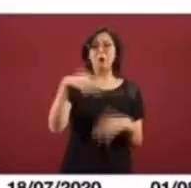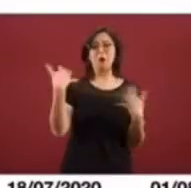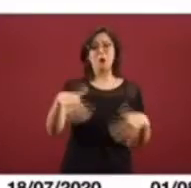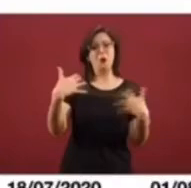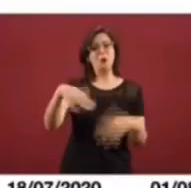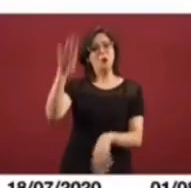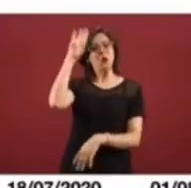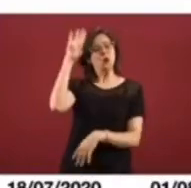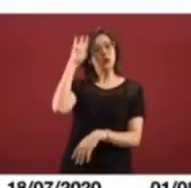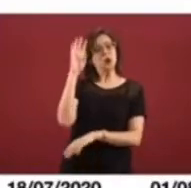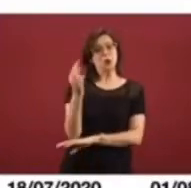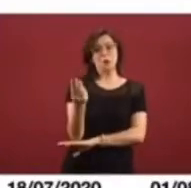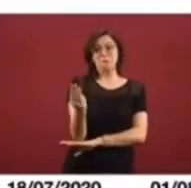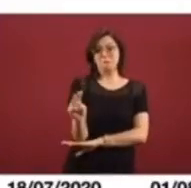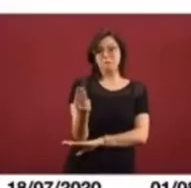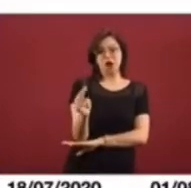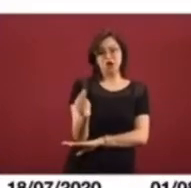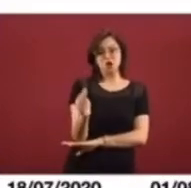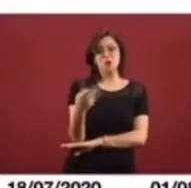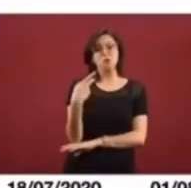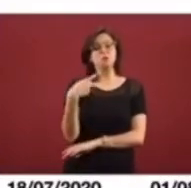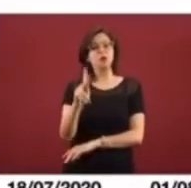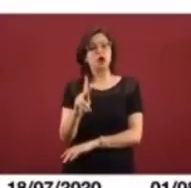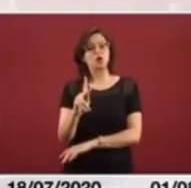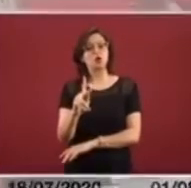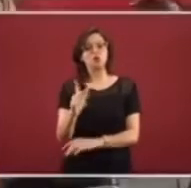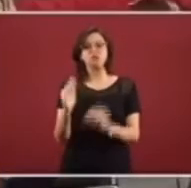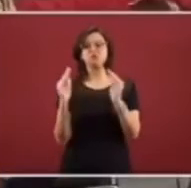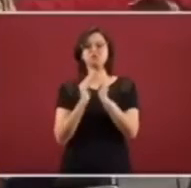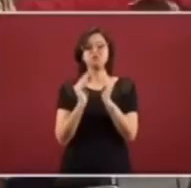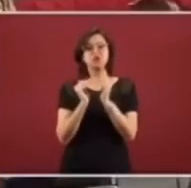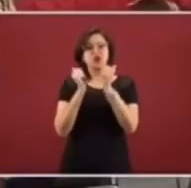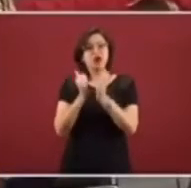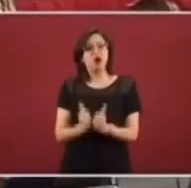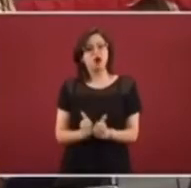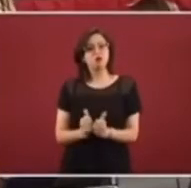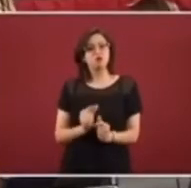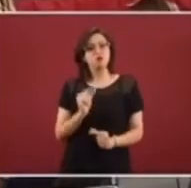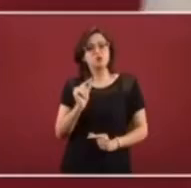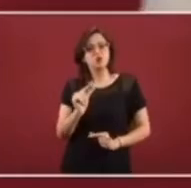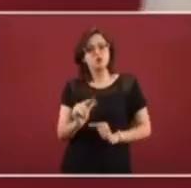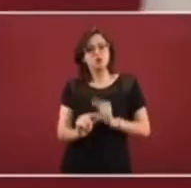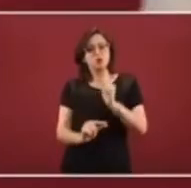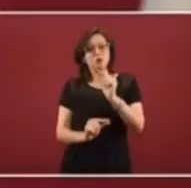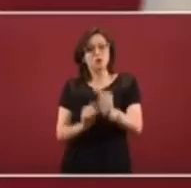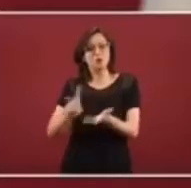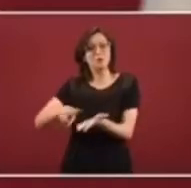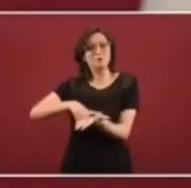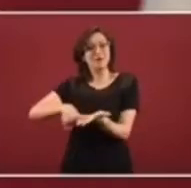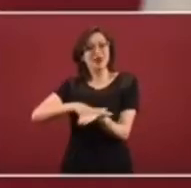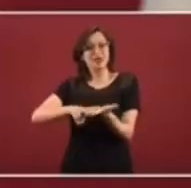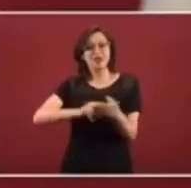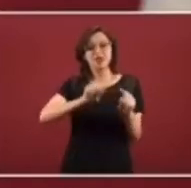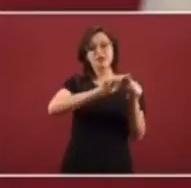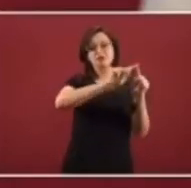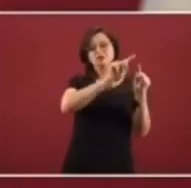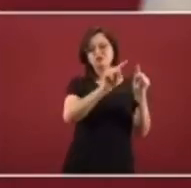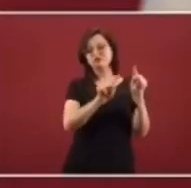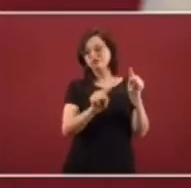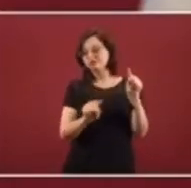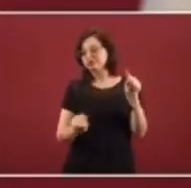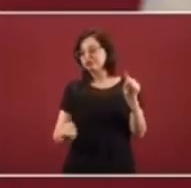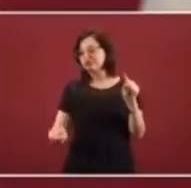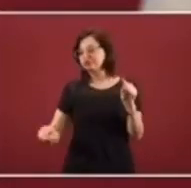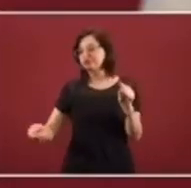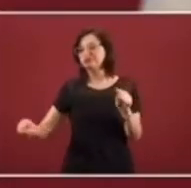curva epidémica más lenta, de propagación más lenta, con menos casos, y vamos a ganar un poco de tiempo llevando la